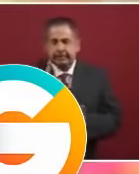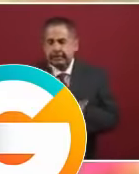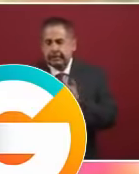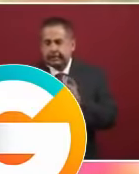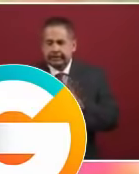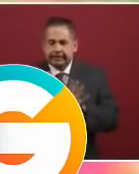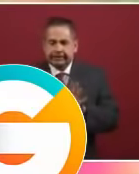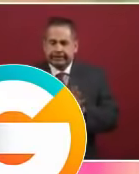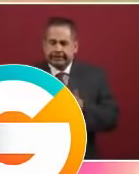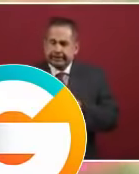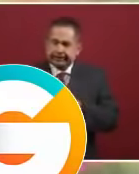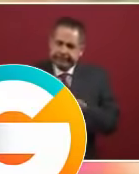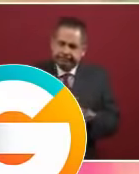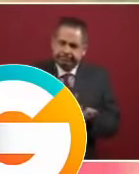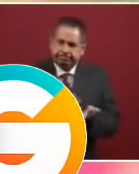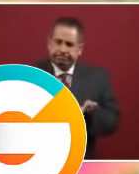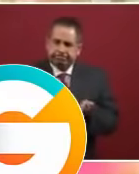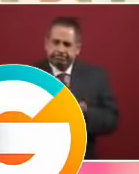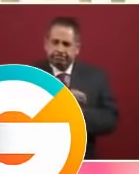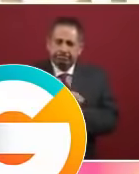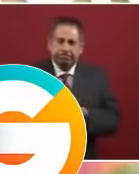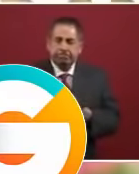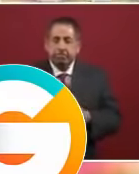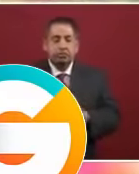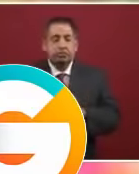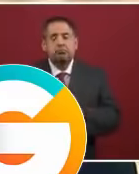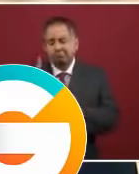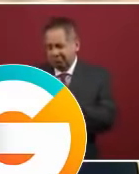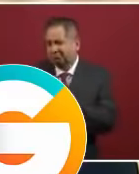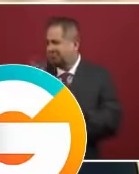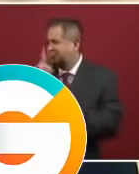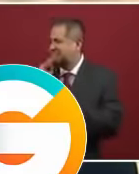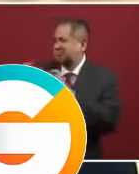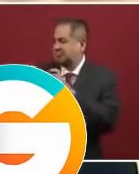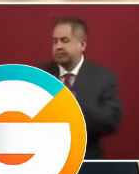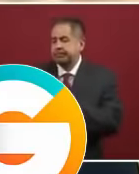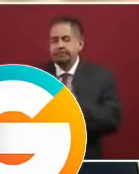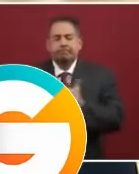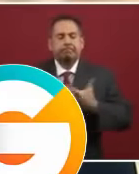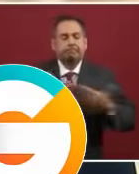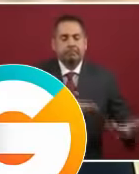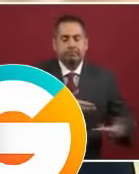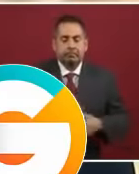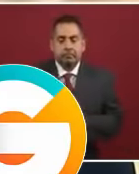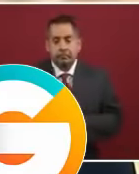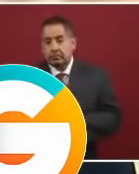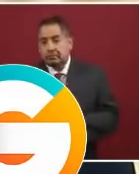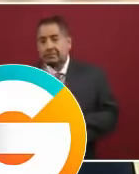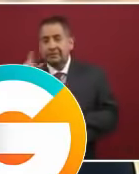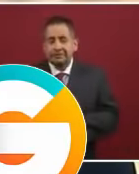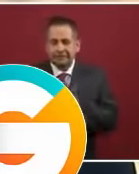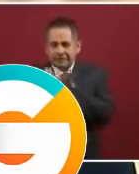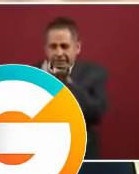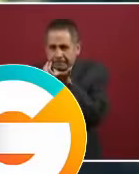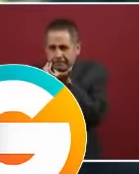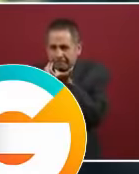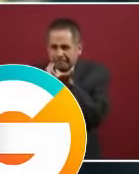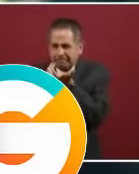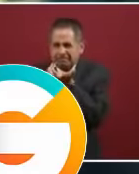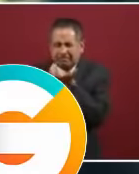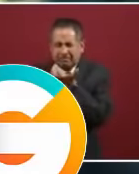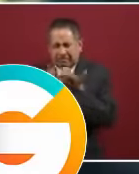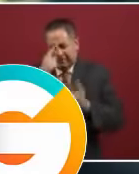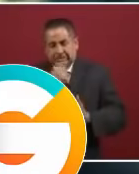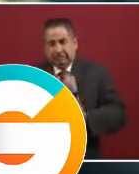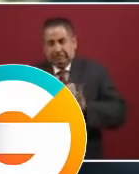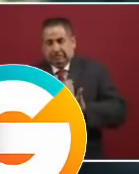nuestro granito de arena, porque había violencia en el hogar. Pues estuve a punto de una sobredosis por crack. Tuve una taquicardia